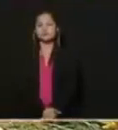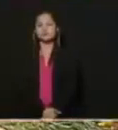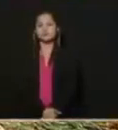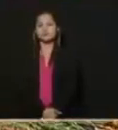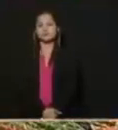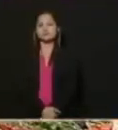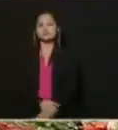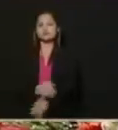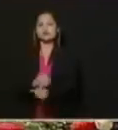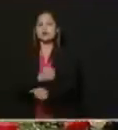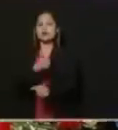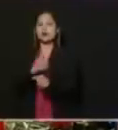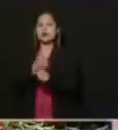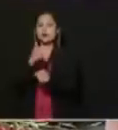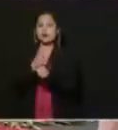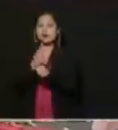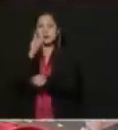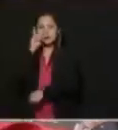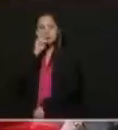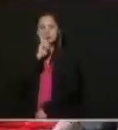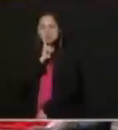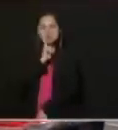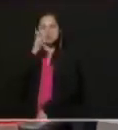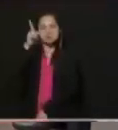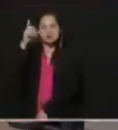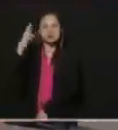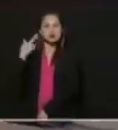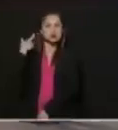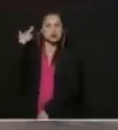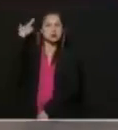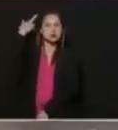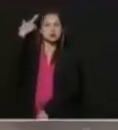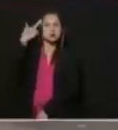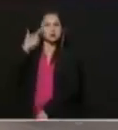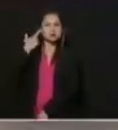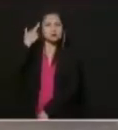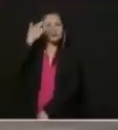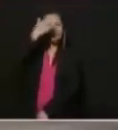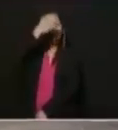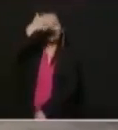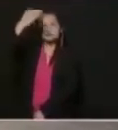Abuela Yualtisi, reina y corazón del cielo,